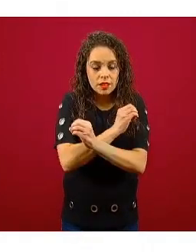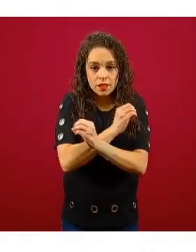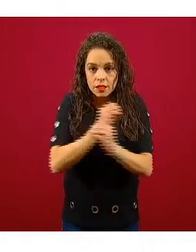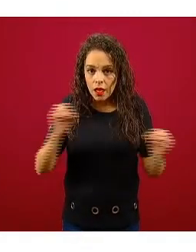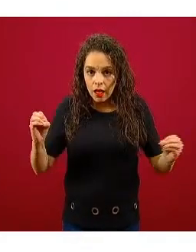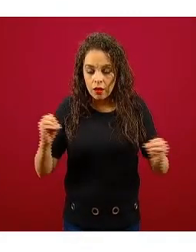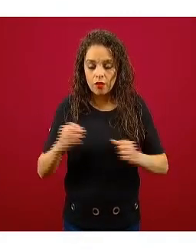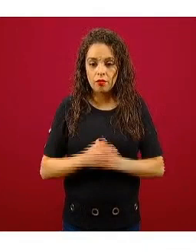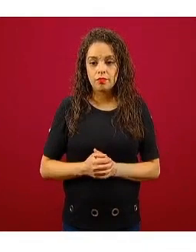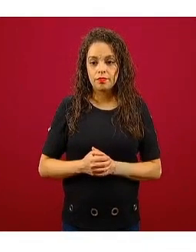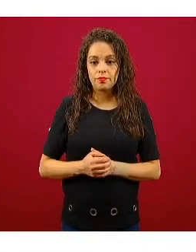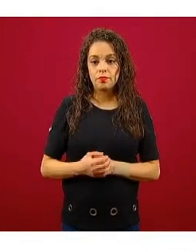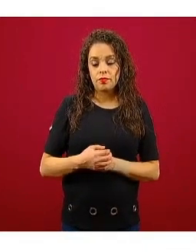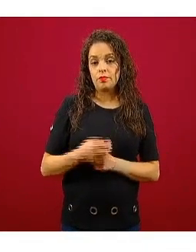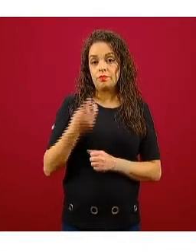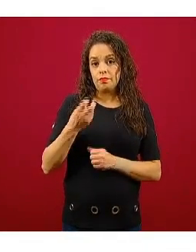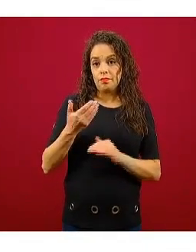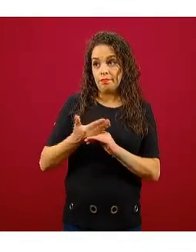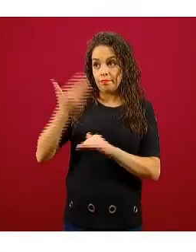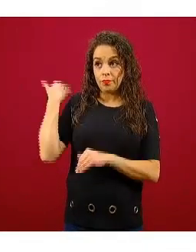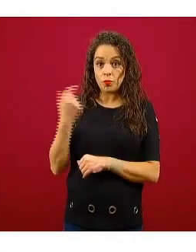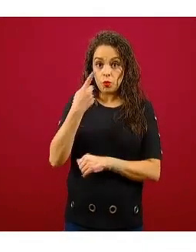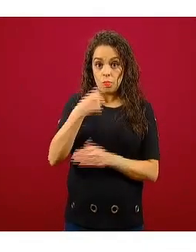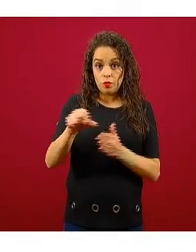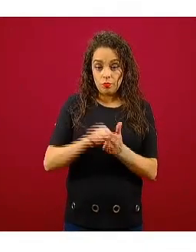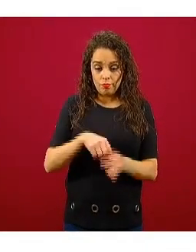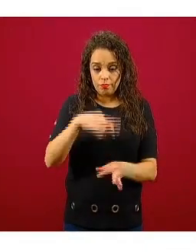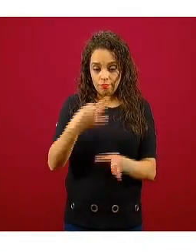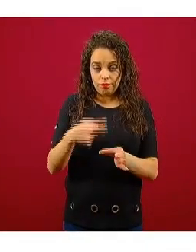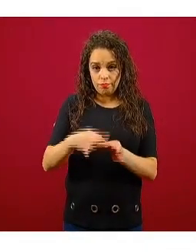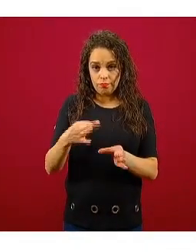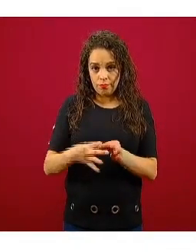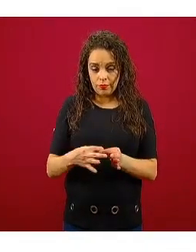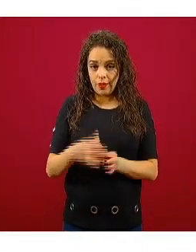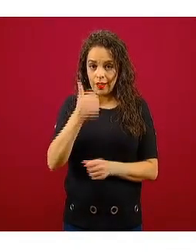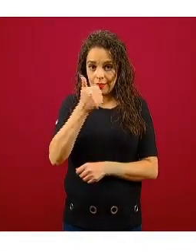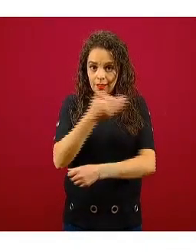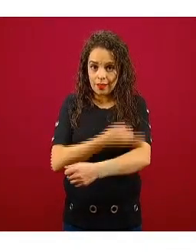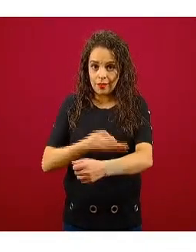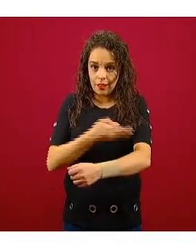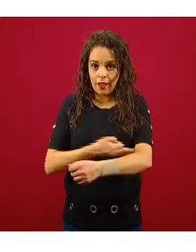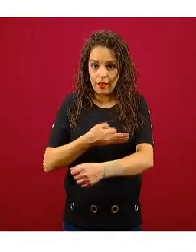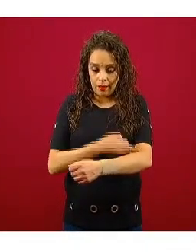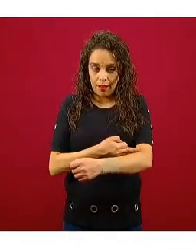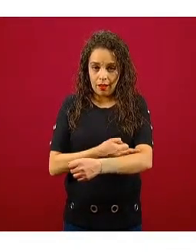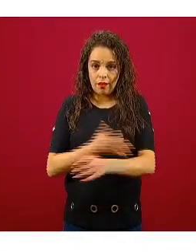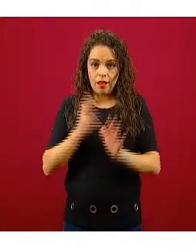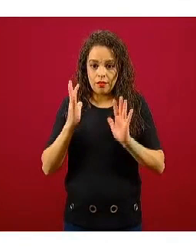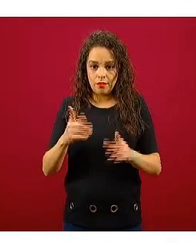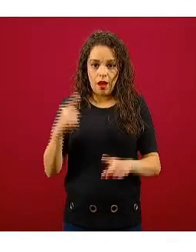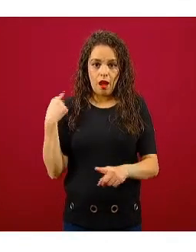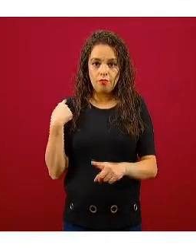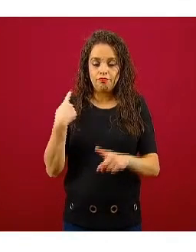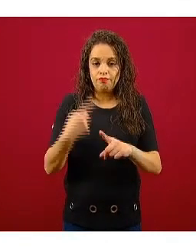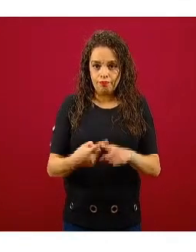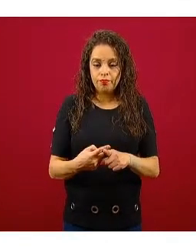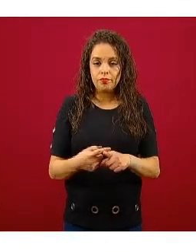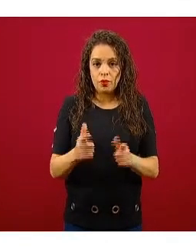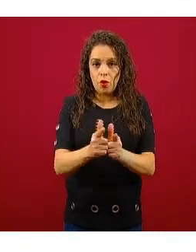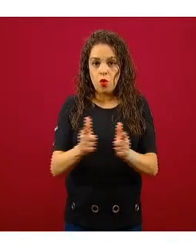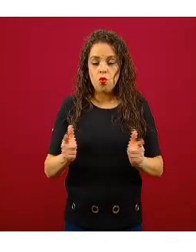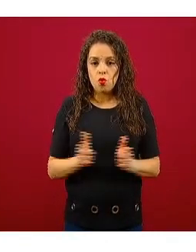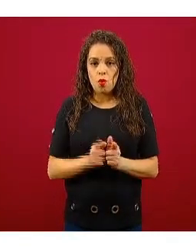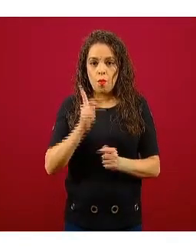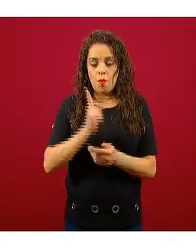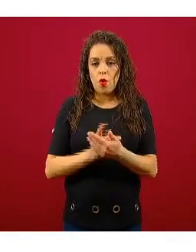todos los días a las 6 de la tarde, hemos destacado cómo para el grupo que forma parte del proyecto piloto,